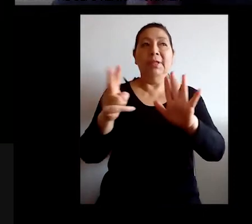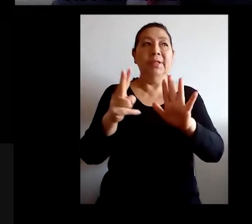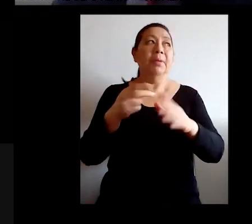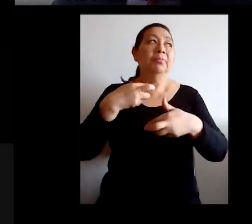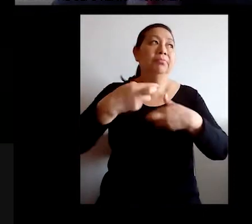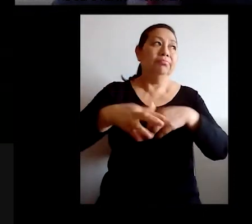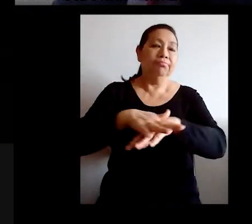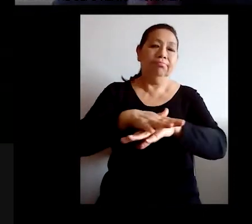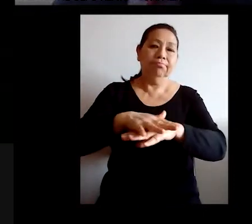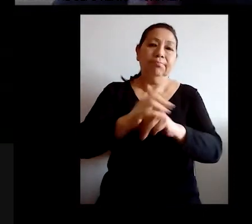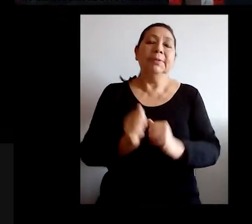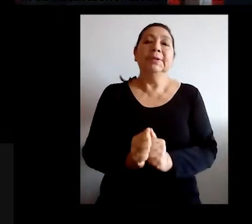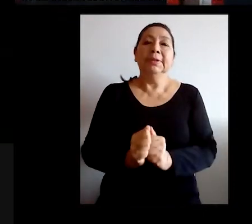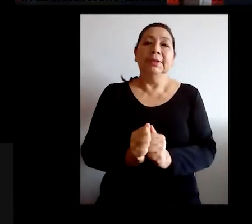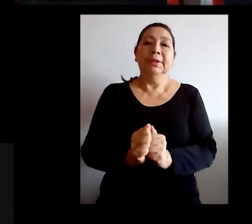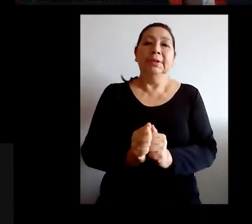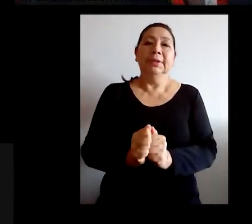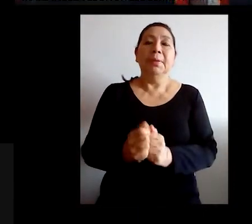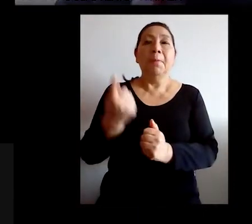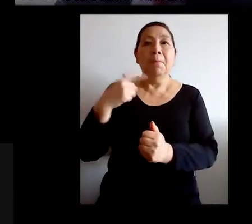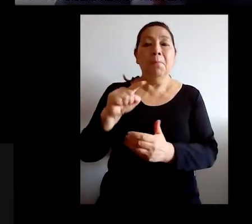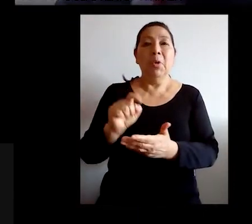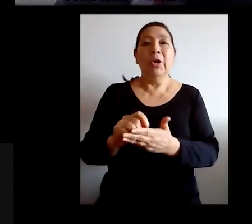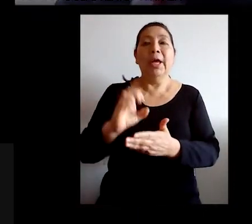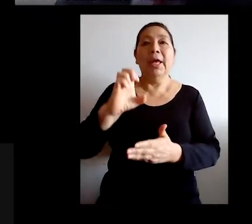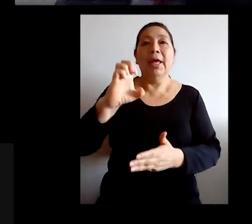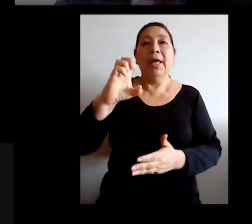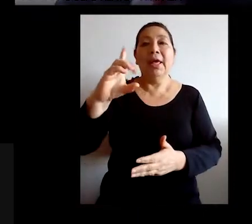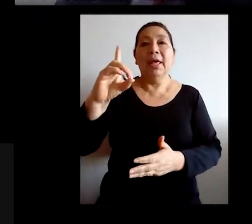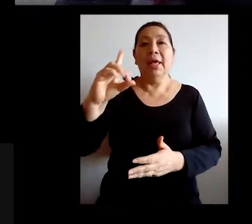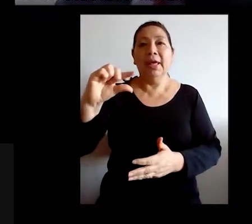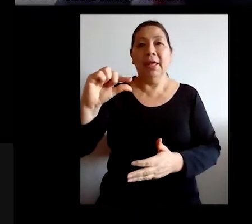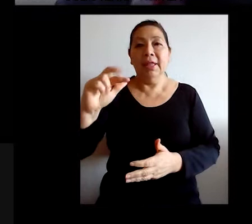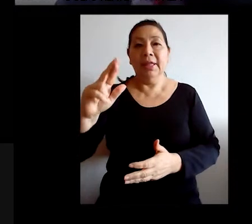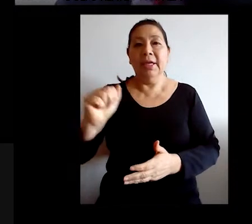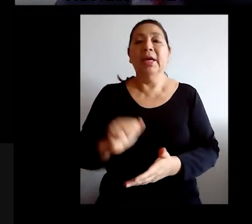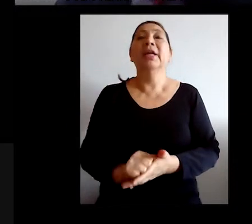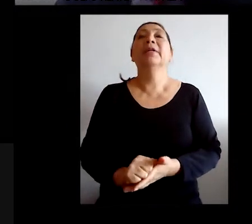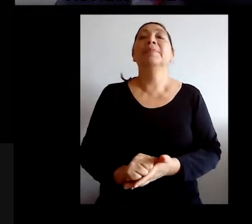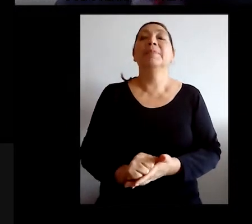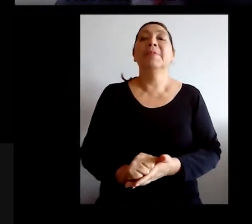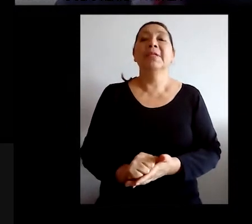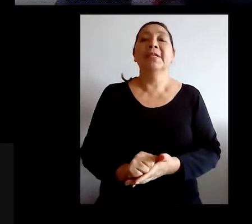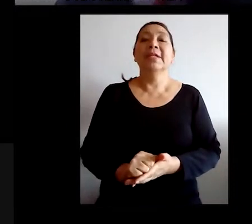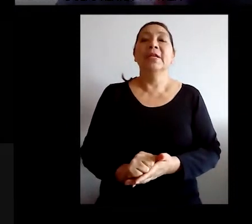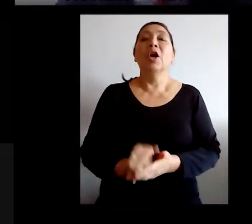1907-2017, proceso de habeas corpus, iniciado por don Edgar Eleazar González Chafloje